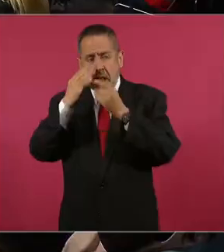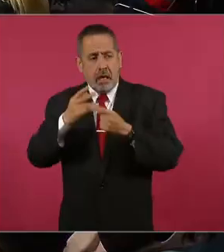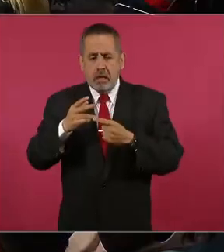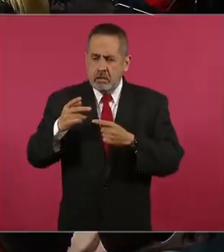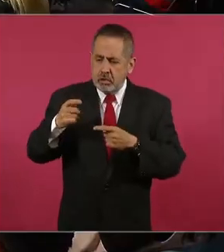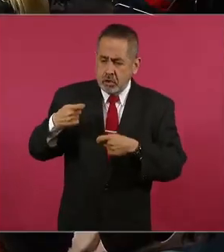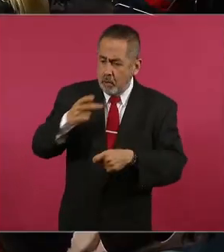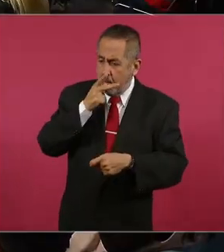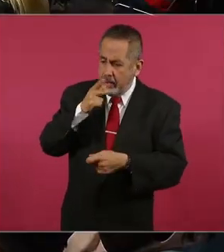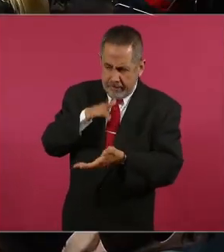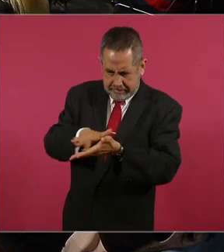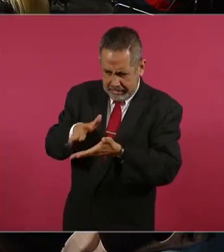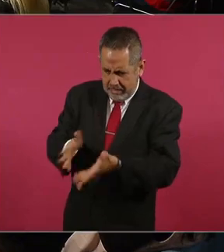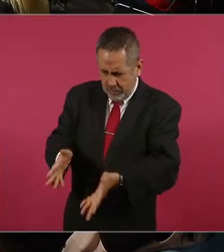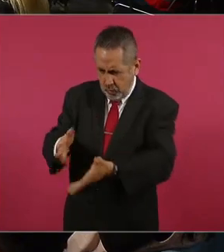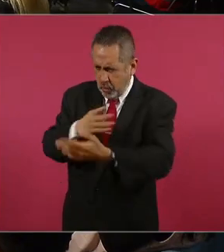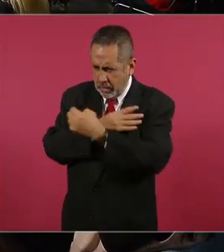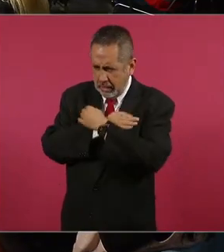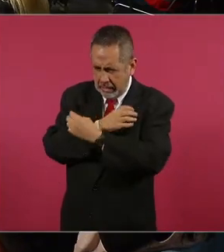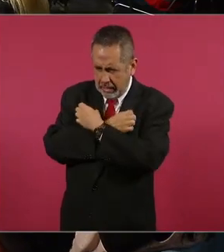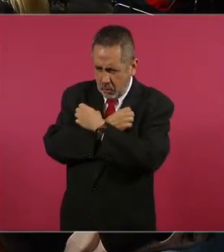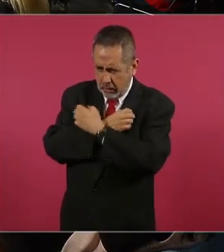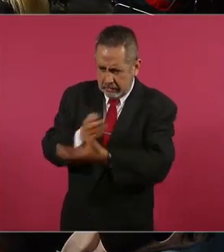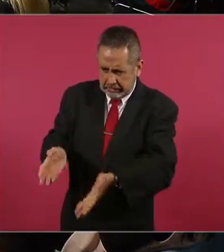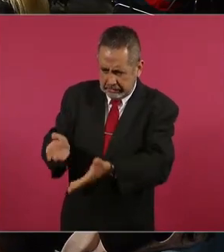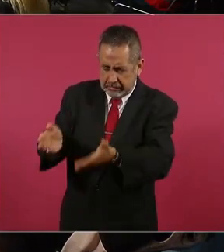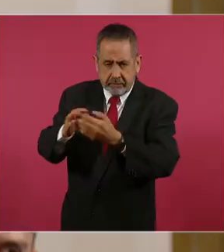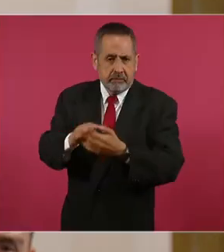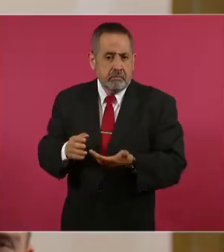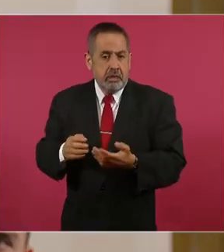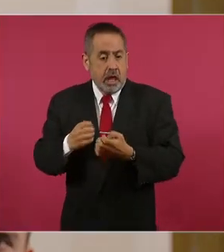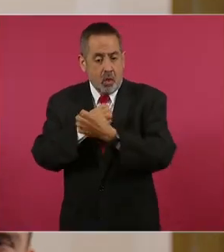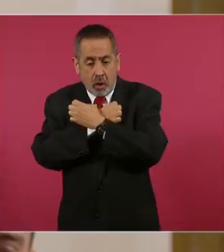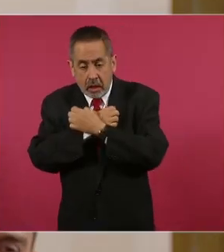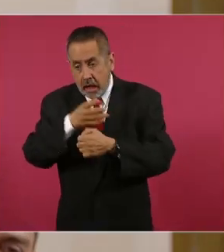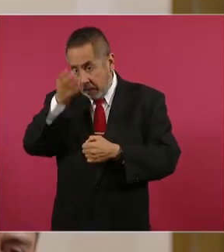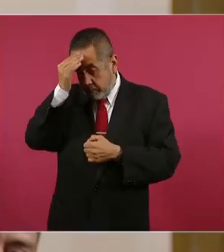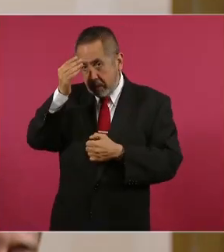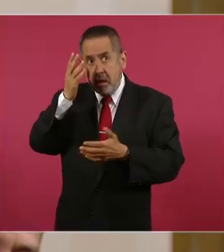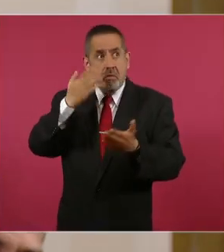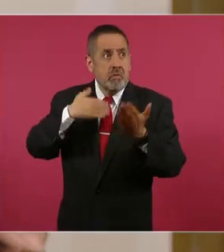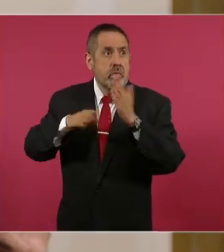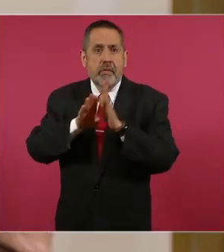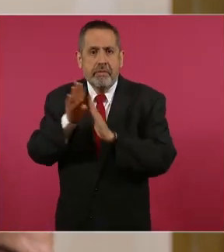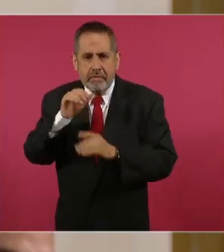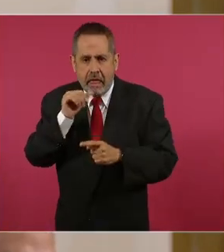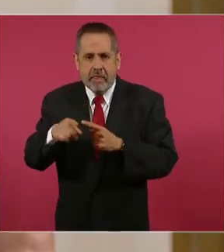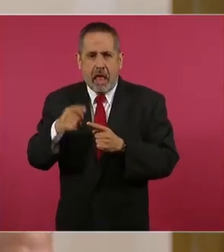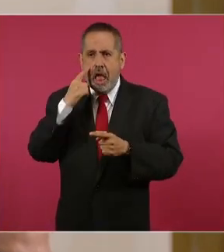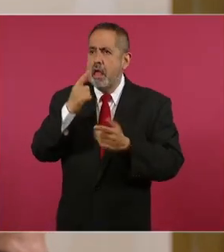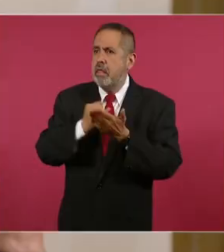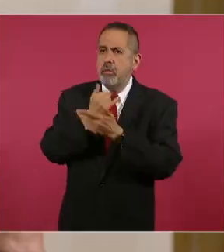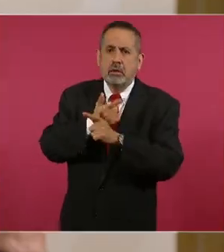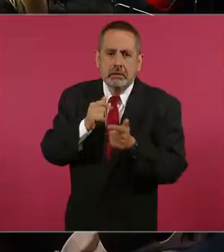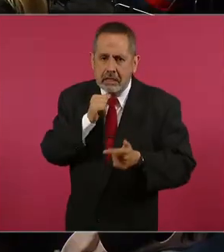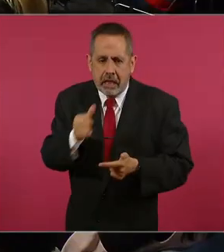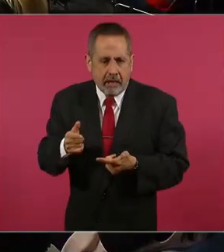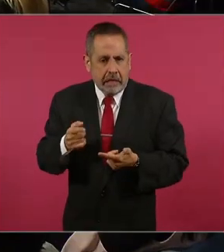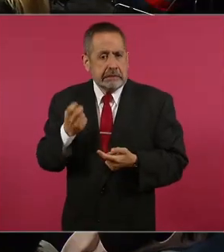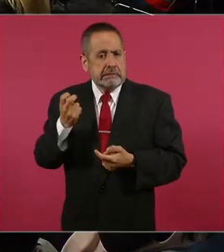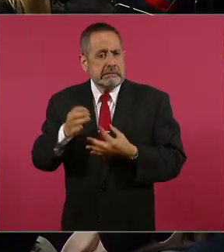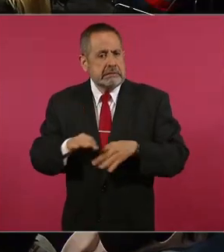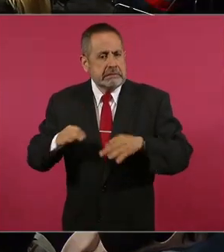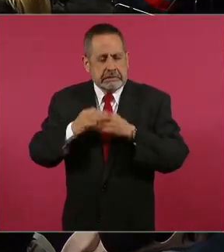eso, sin educación no hay desarrollo, no hay democracia. Pero también